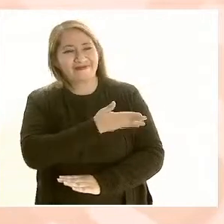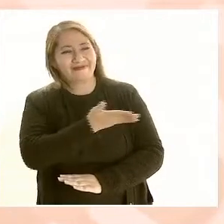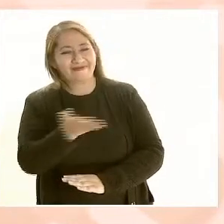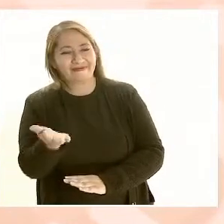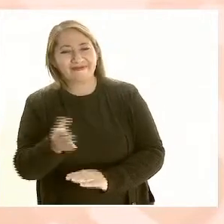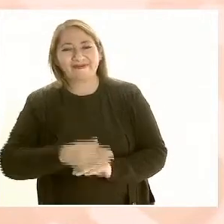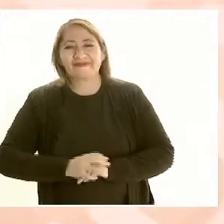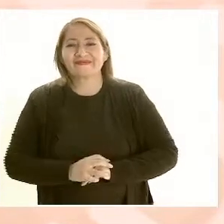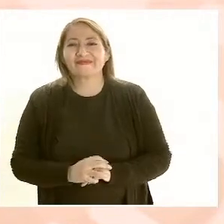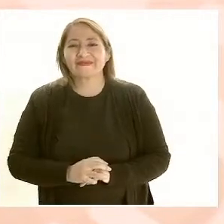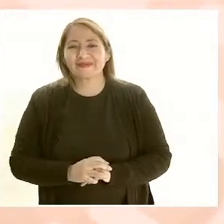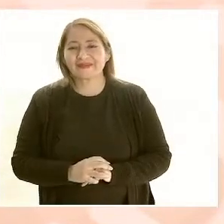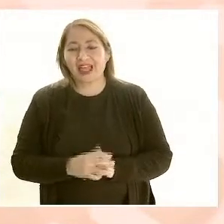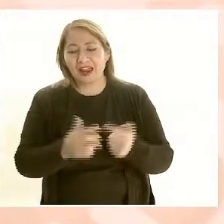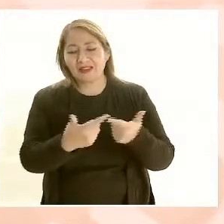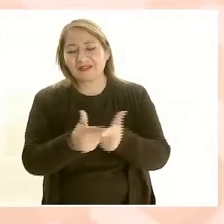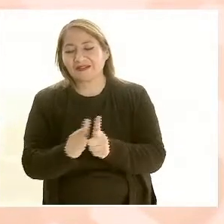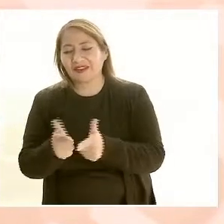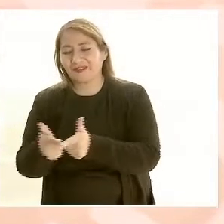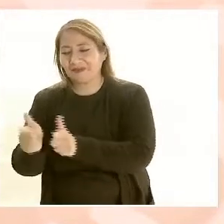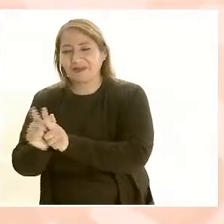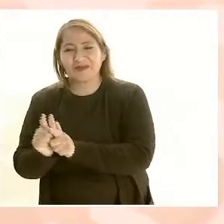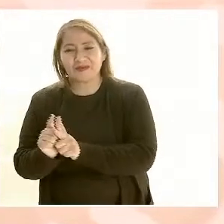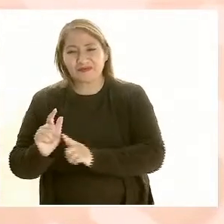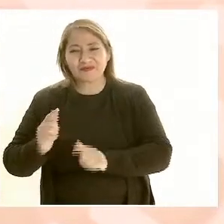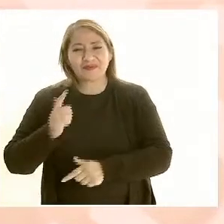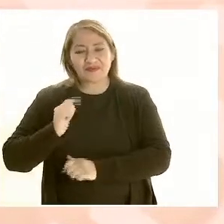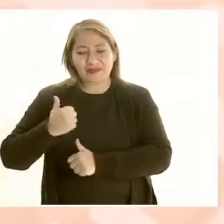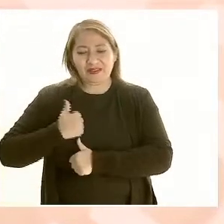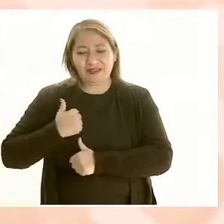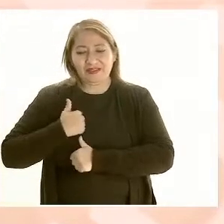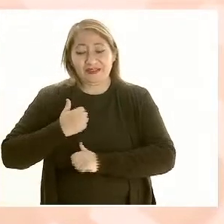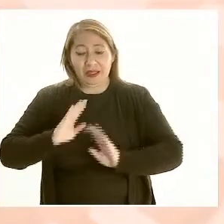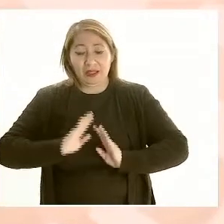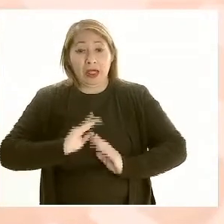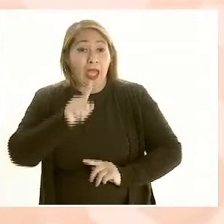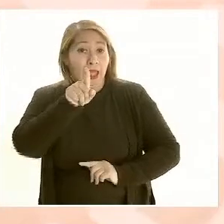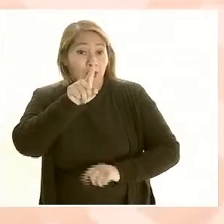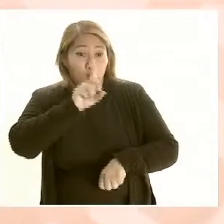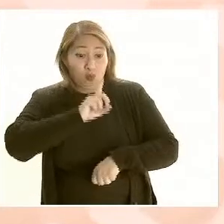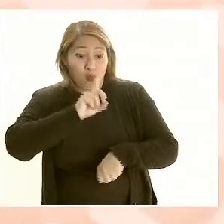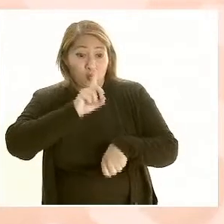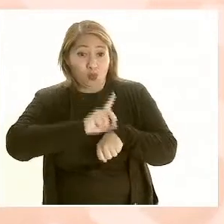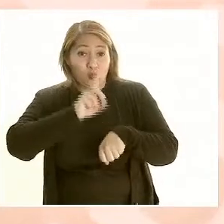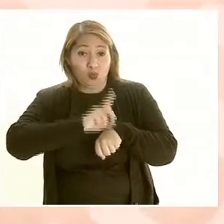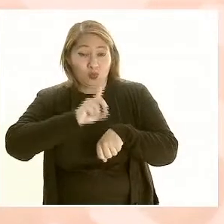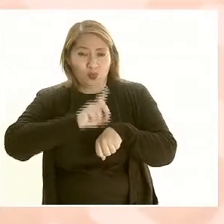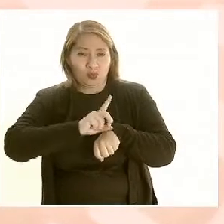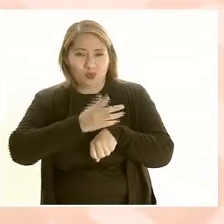Felicidades a las Fuerzas Armadas en su día.